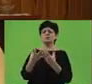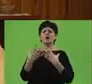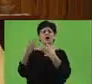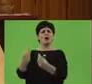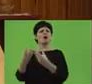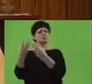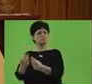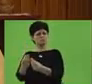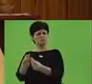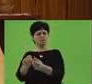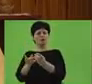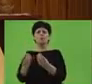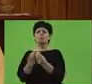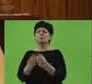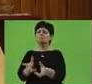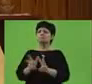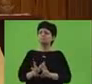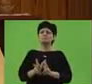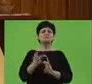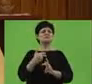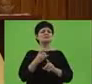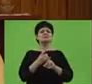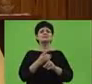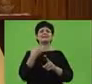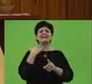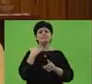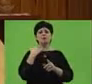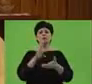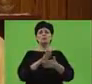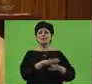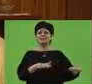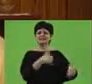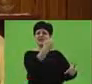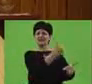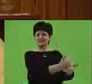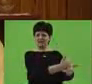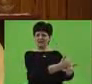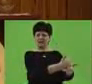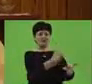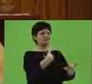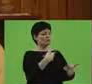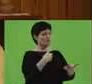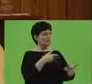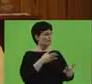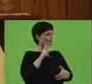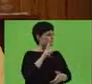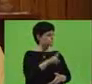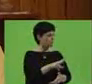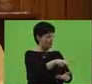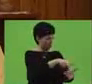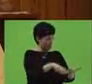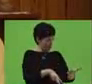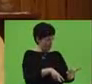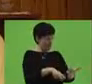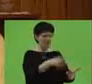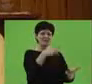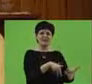la mesa. Y cuando me voy a pasar, lo abro y leo algunas partes del libro. Y me siento tan reflejada con lo que vos